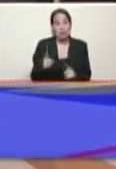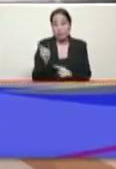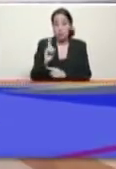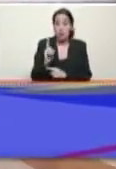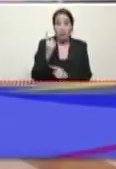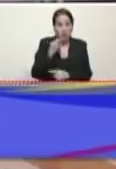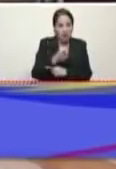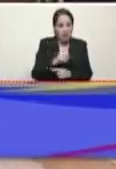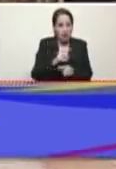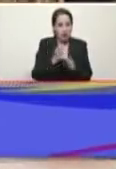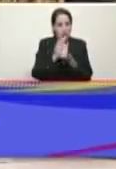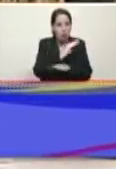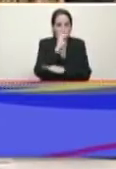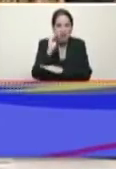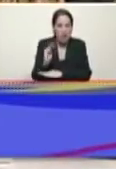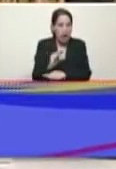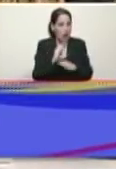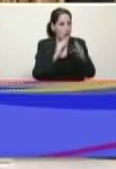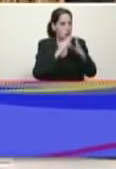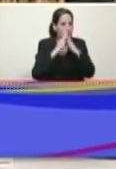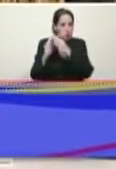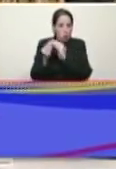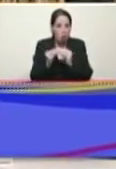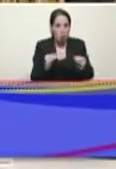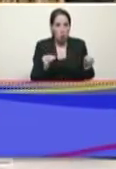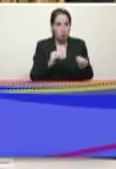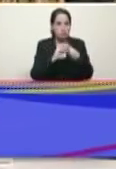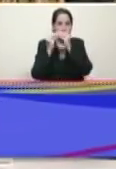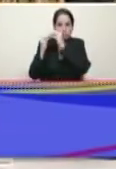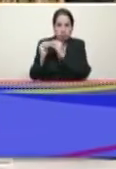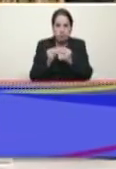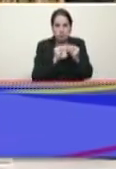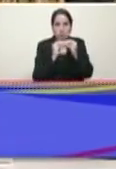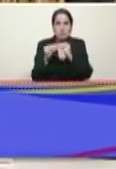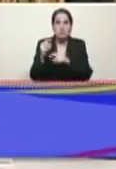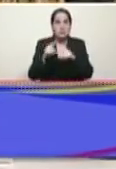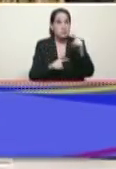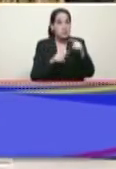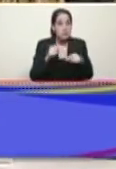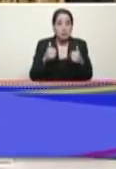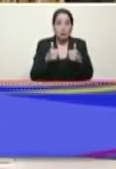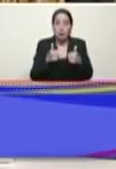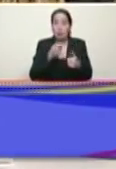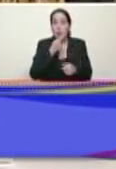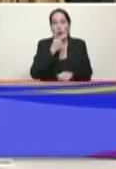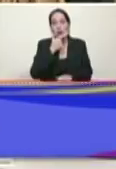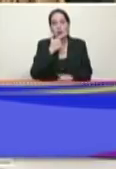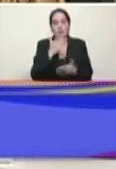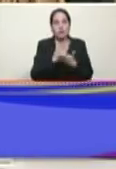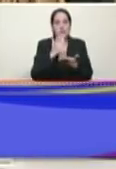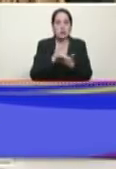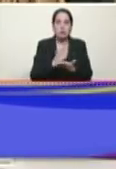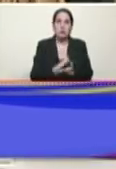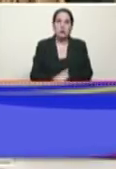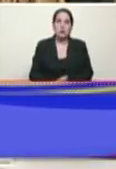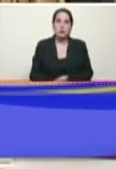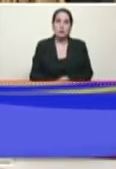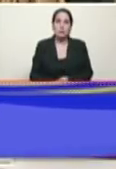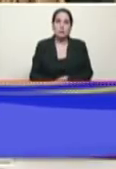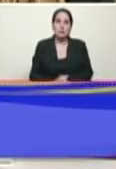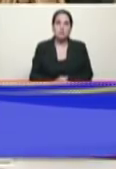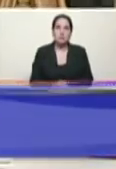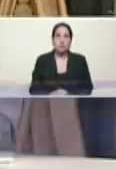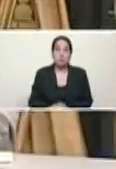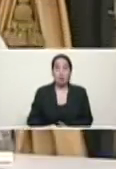que estar manteniendo, mejorando. Y embelleciendo todo permanentemente. Para